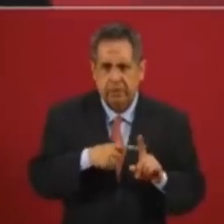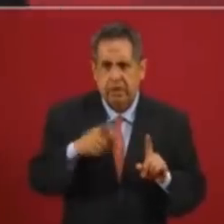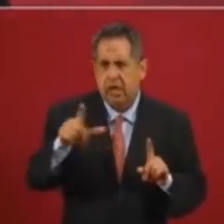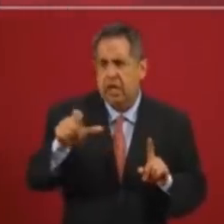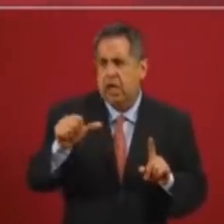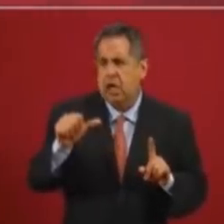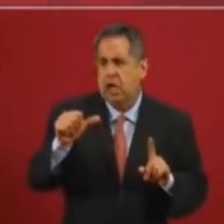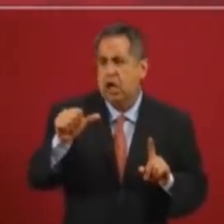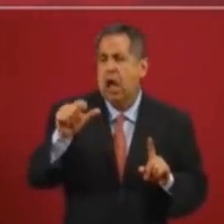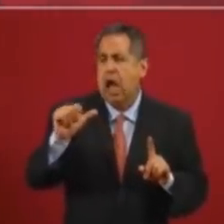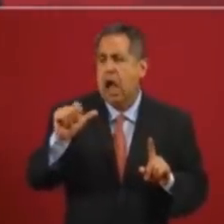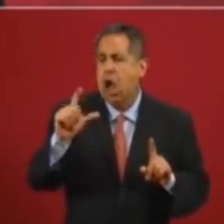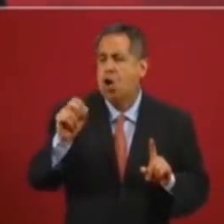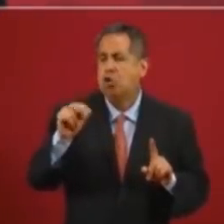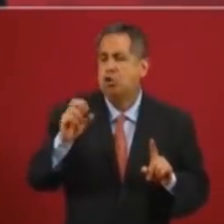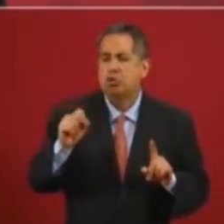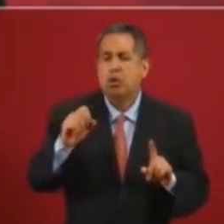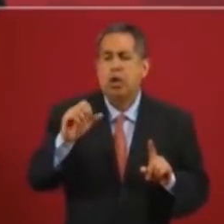Alonso Ancira,